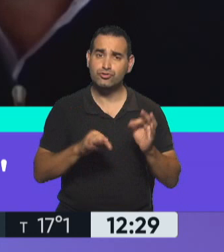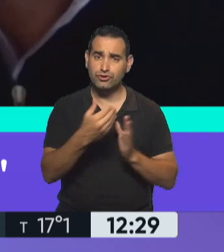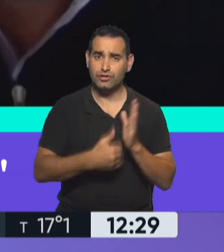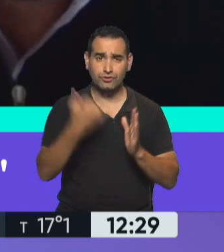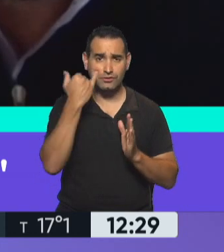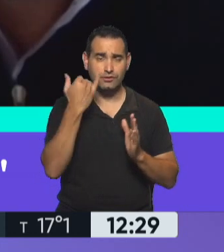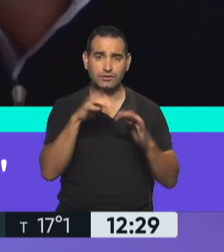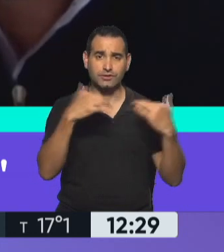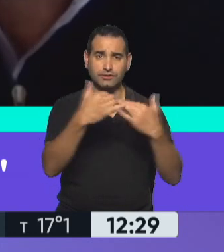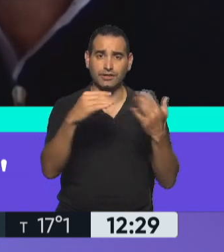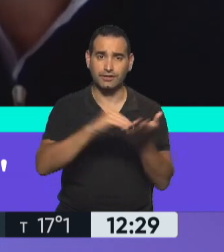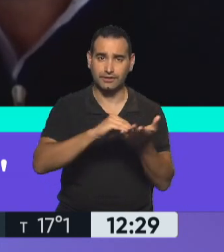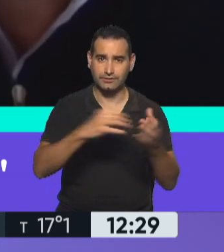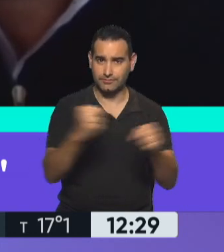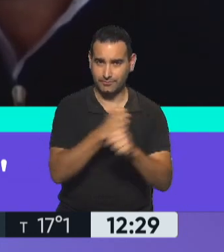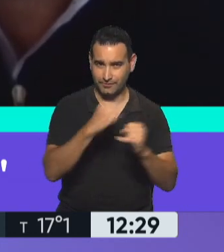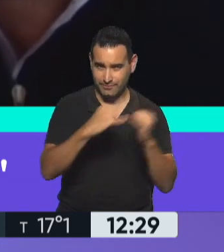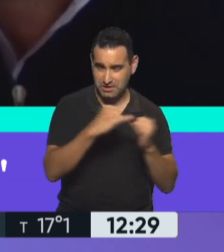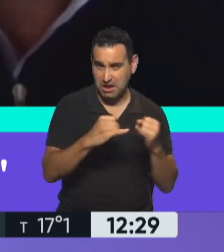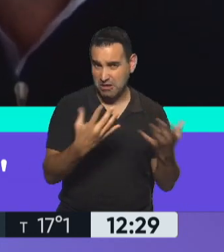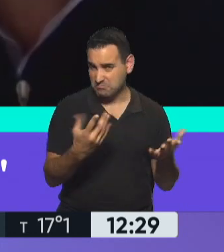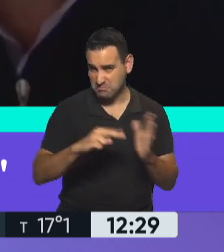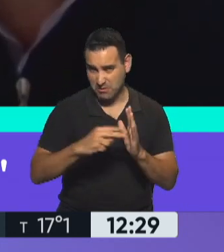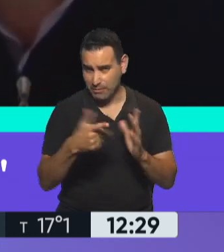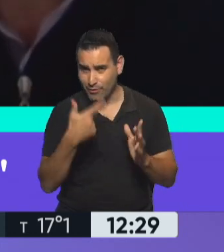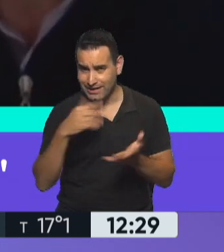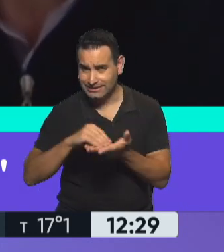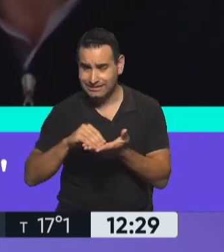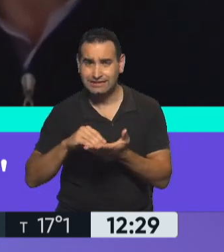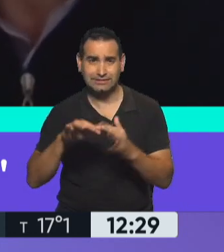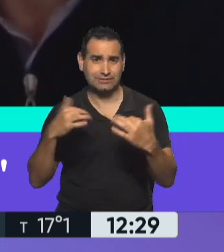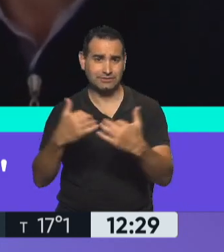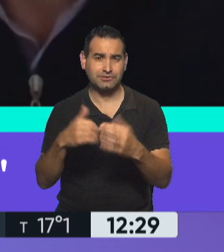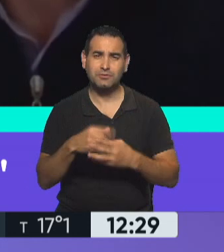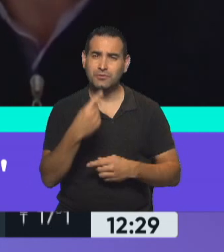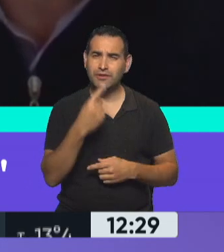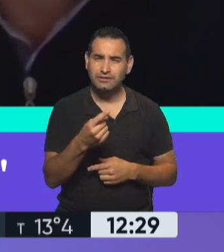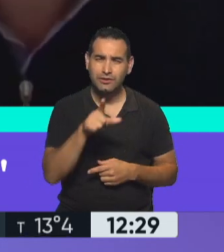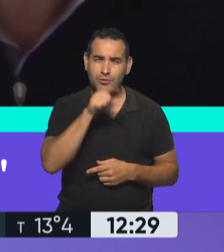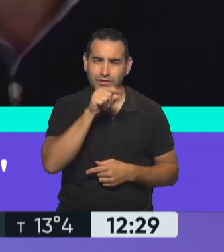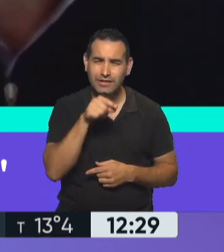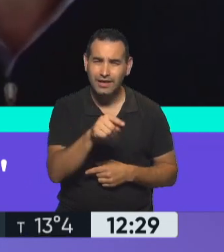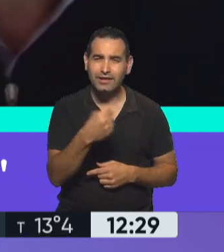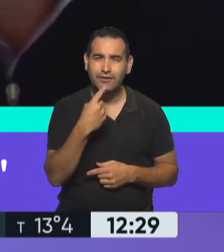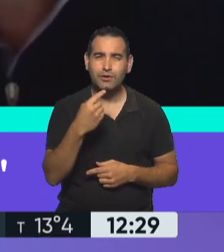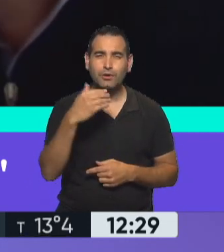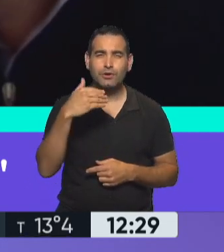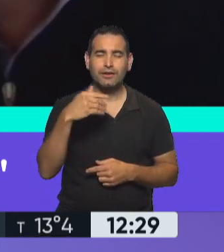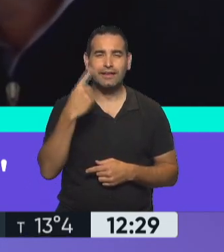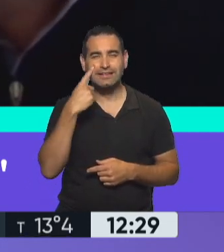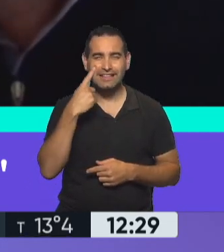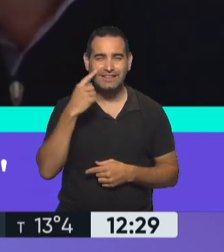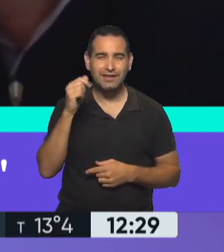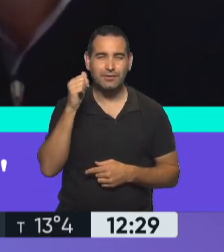media sanción en diputados, no debería tener problemas en diputados, y hoy veía en Twitter una publicación del intendente Montenegro de Mar del